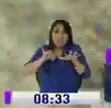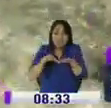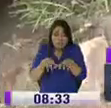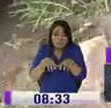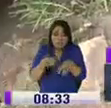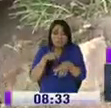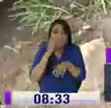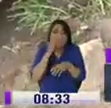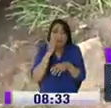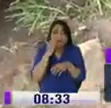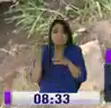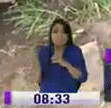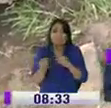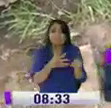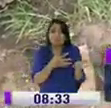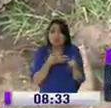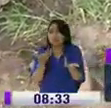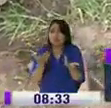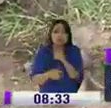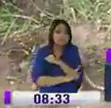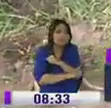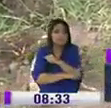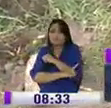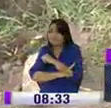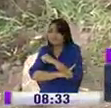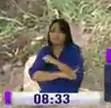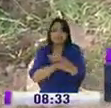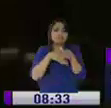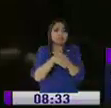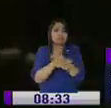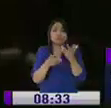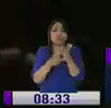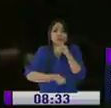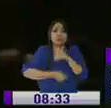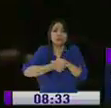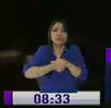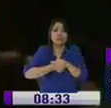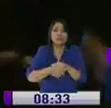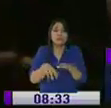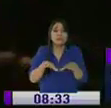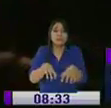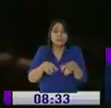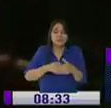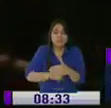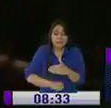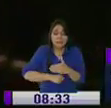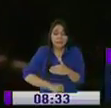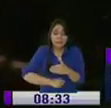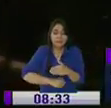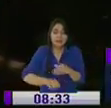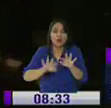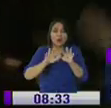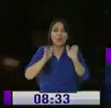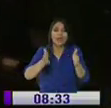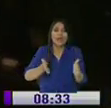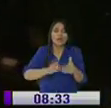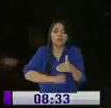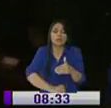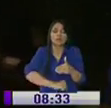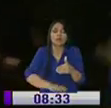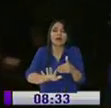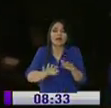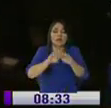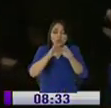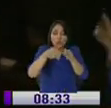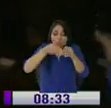fueron abandonados, no encontraron otro lugar para sobrevivir. Una perrita ha parido en el interior de un